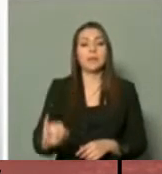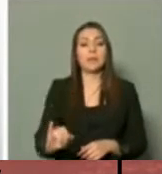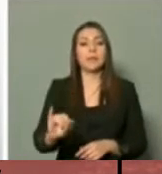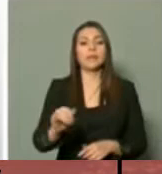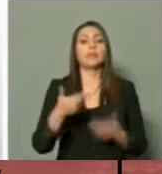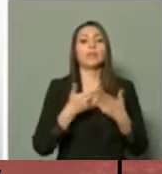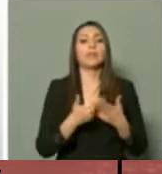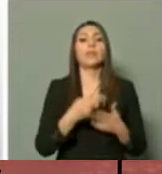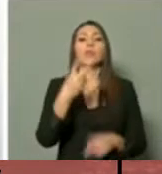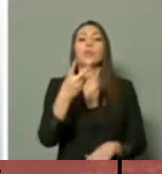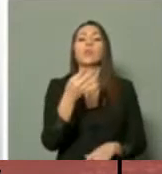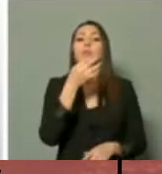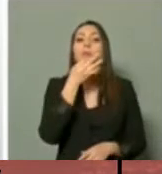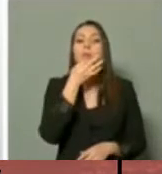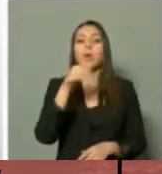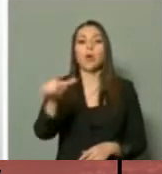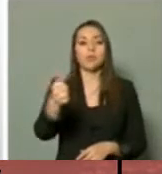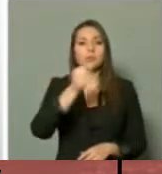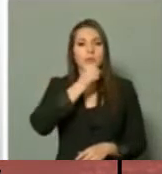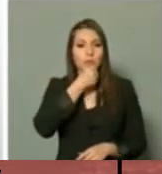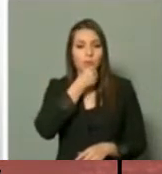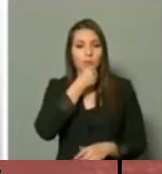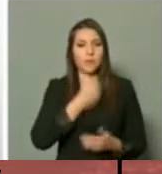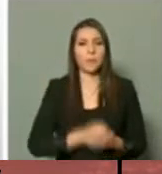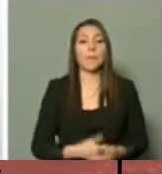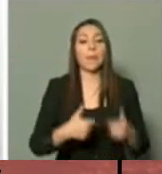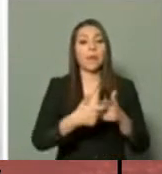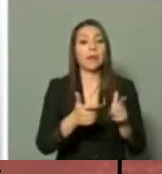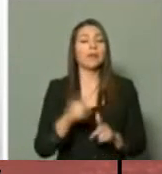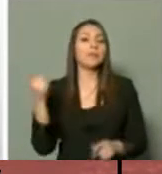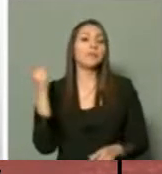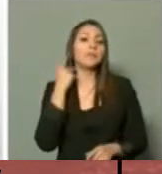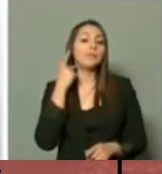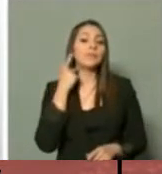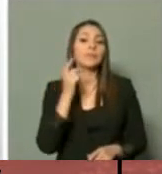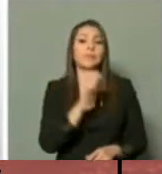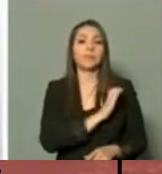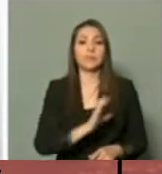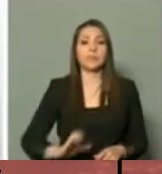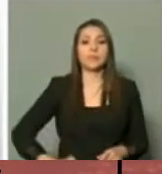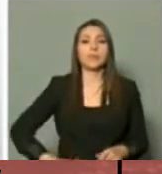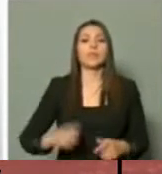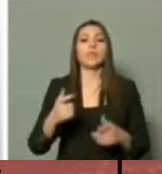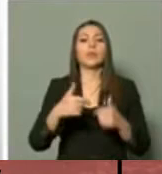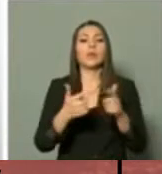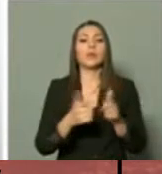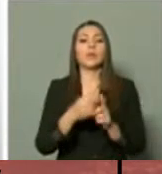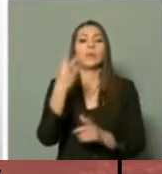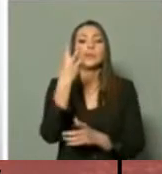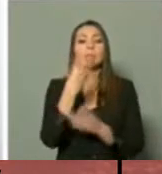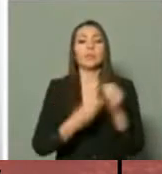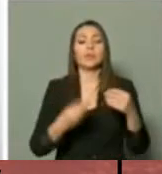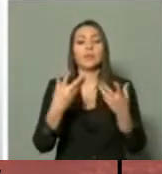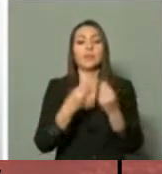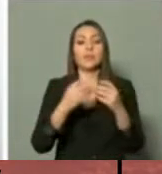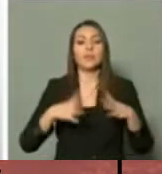Institucional dispone de 2 minutos con 11 segundos. El candidato de la candidatura común, Juntos Haremos Historia, dispone aún